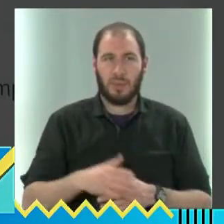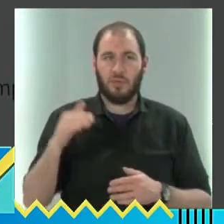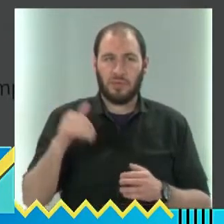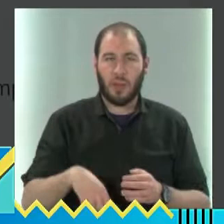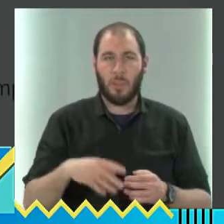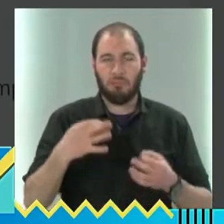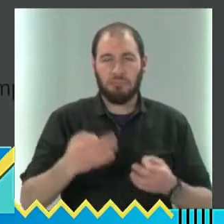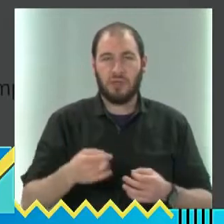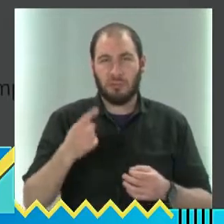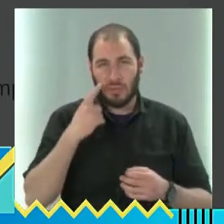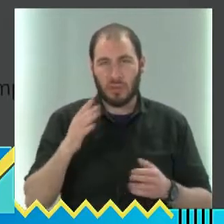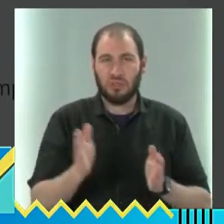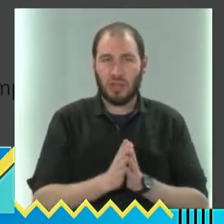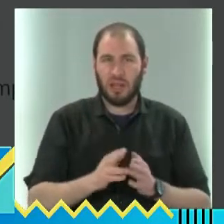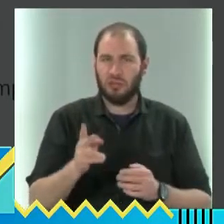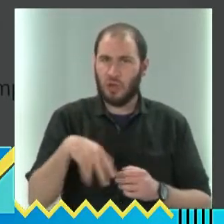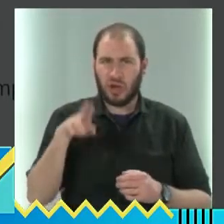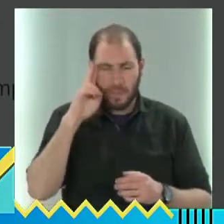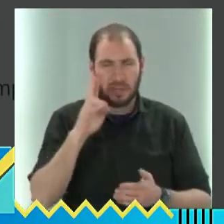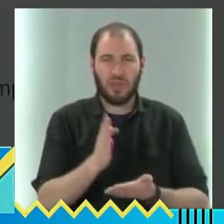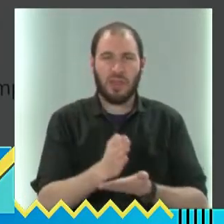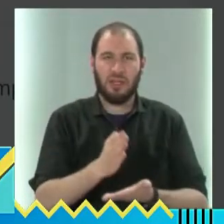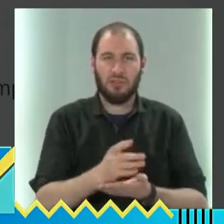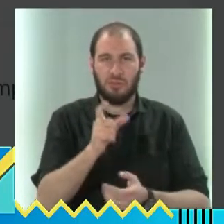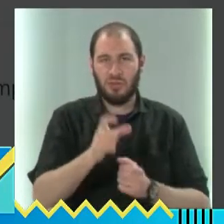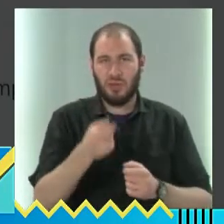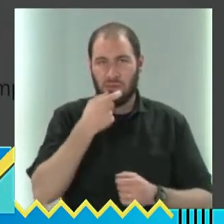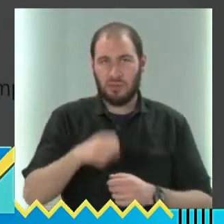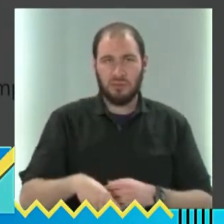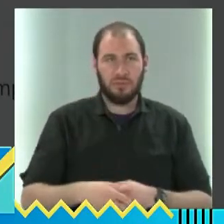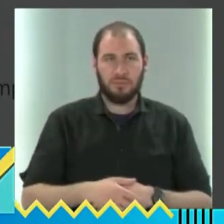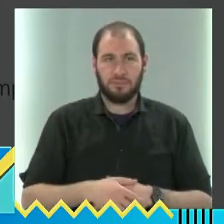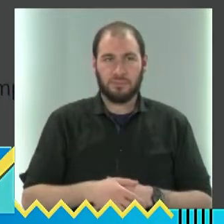Profundizar la buena convivencia social. Haciéndose respetar los derechos de los mendocinos.